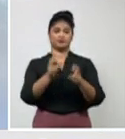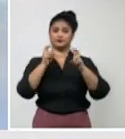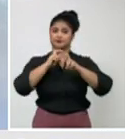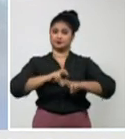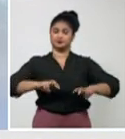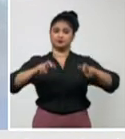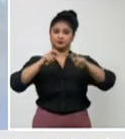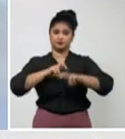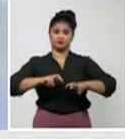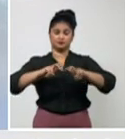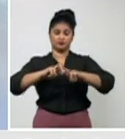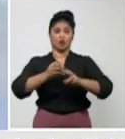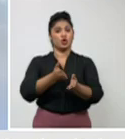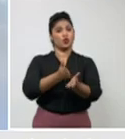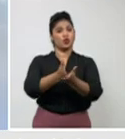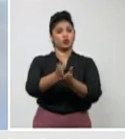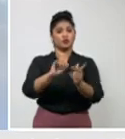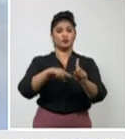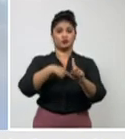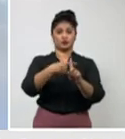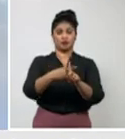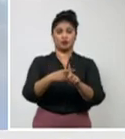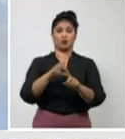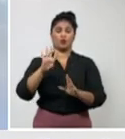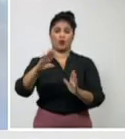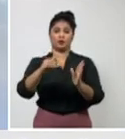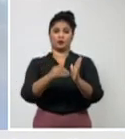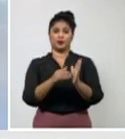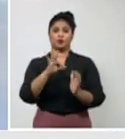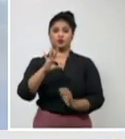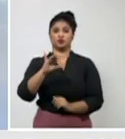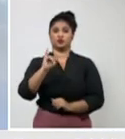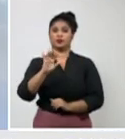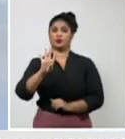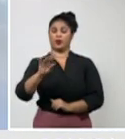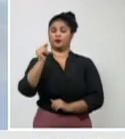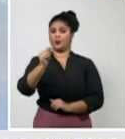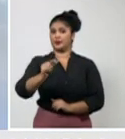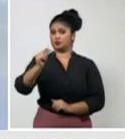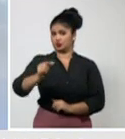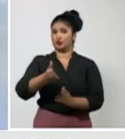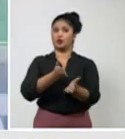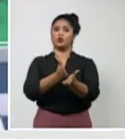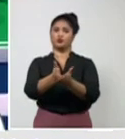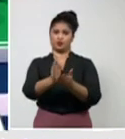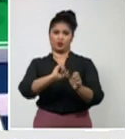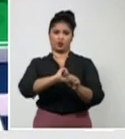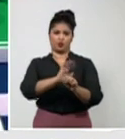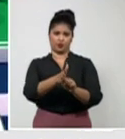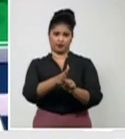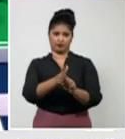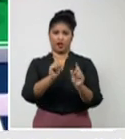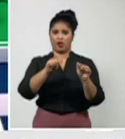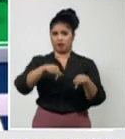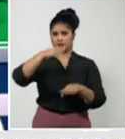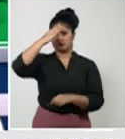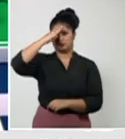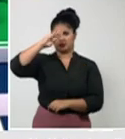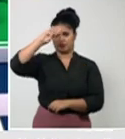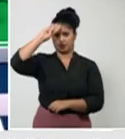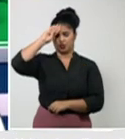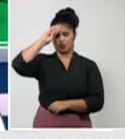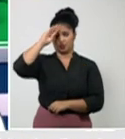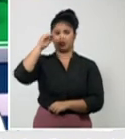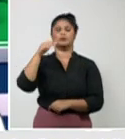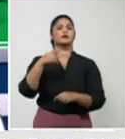4.864 personas que tienen en estos momentos el PCR positivo y que se encuentran ingresados en nuestras unidades de